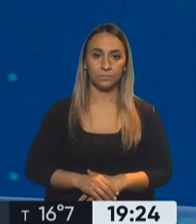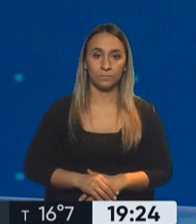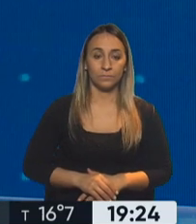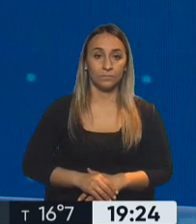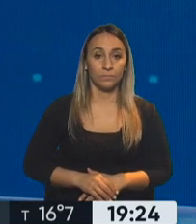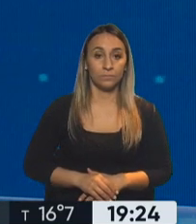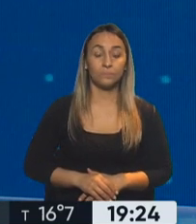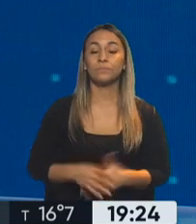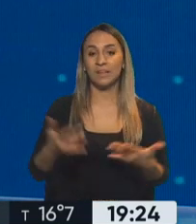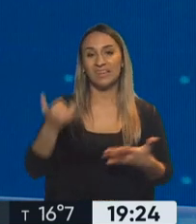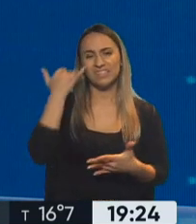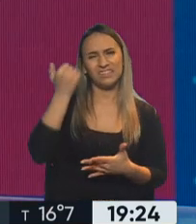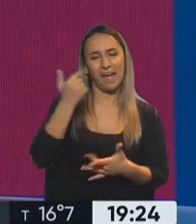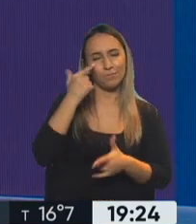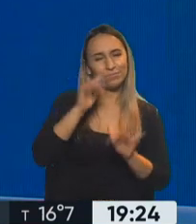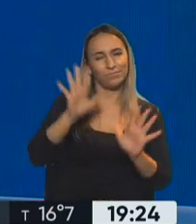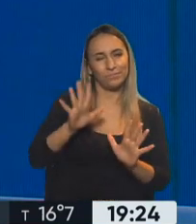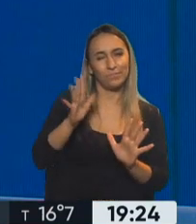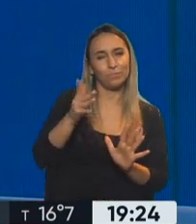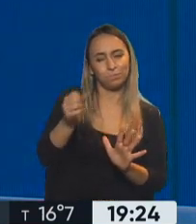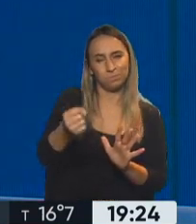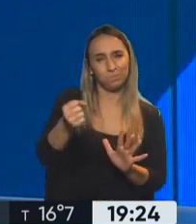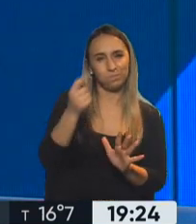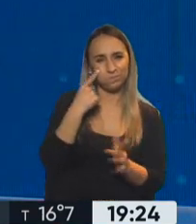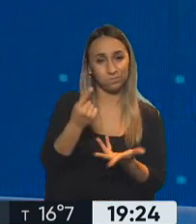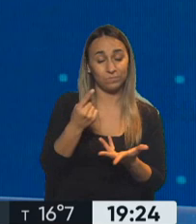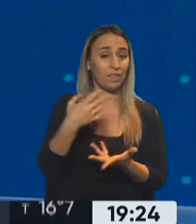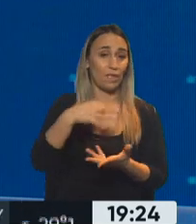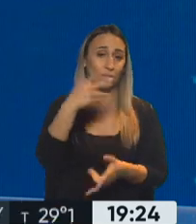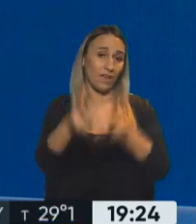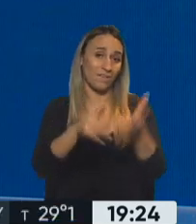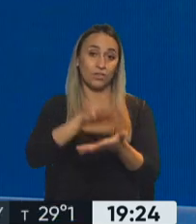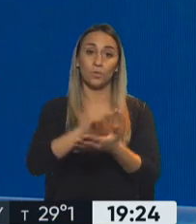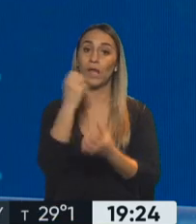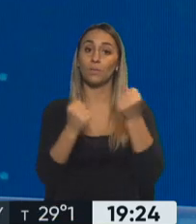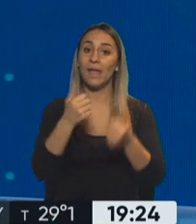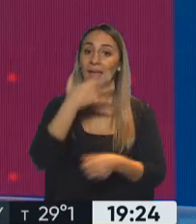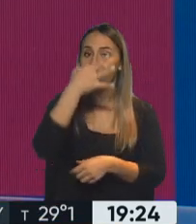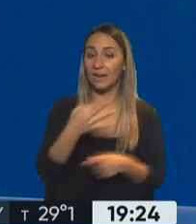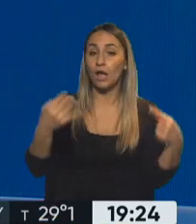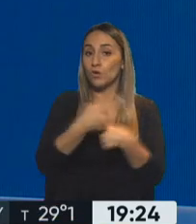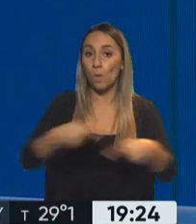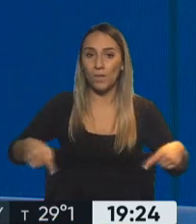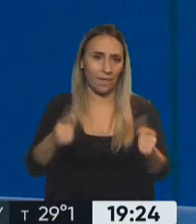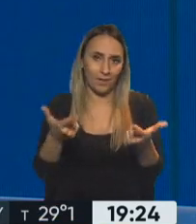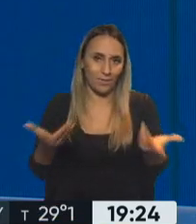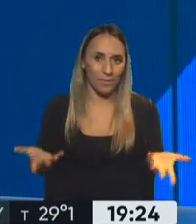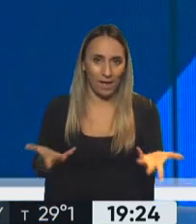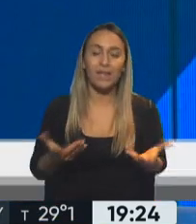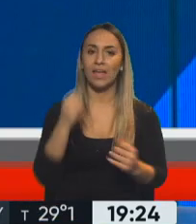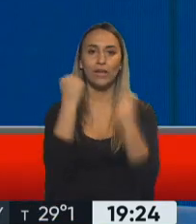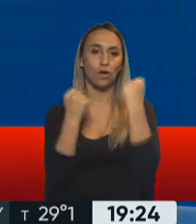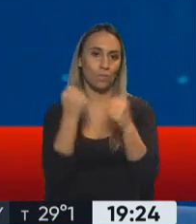En el diario del lunes, podríamos decir, hay que hablar de economía. En realidad, no hay novedades. Los problemas que tenía la